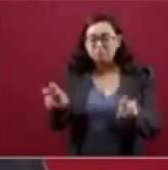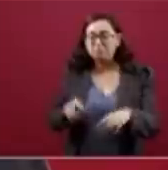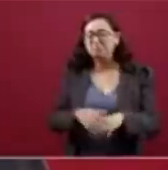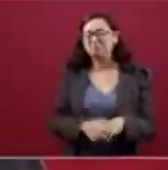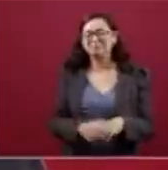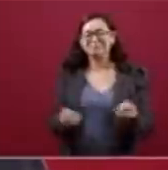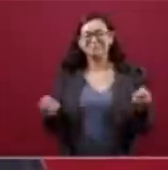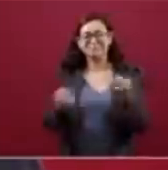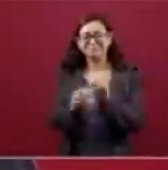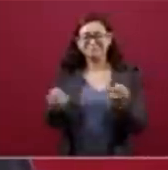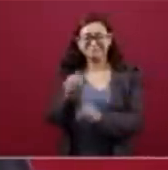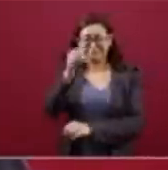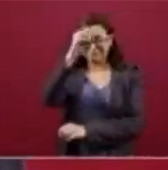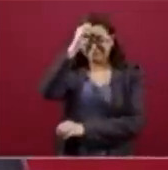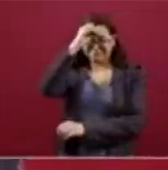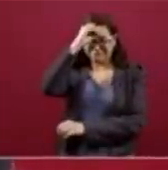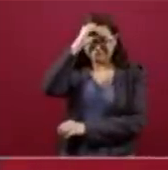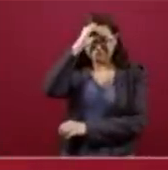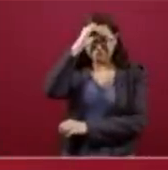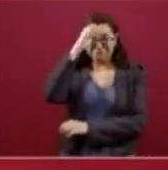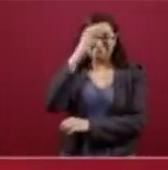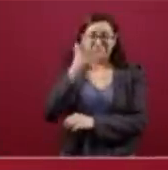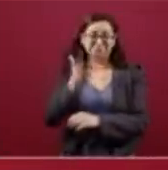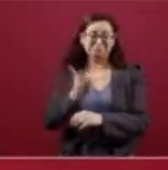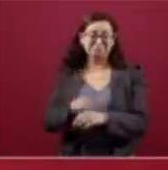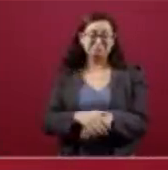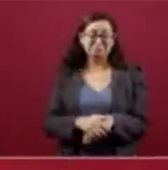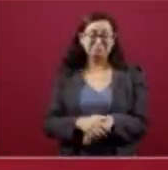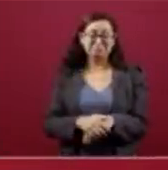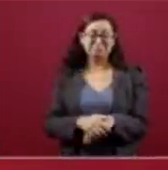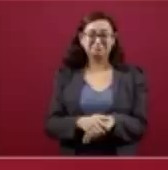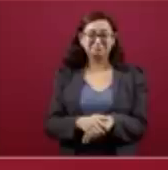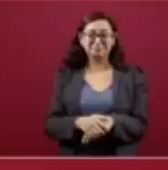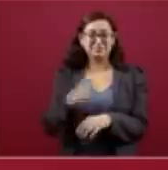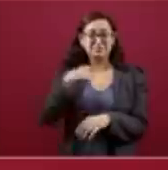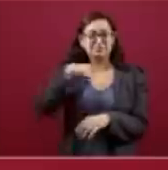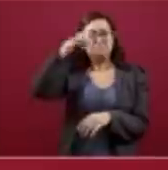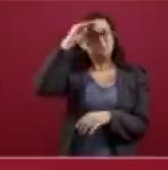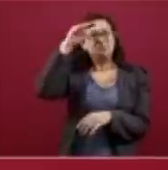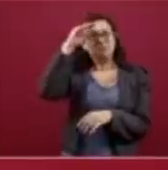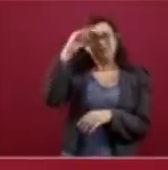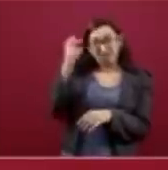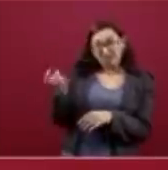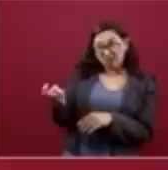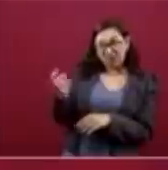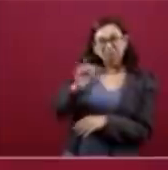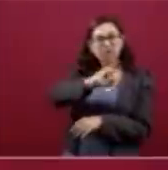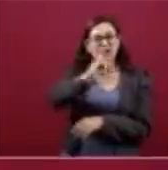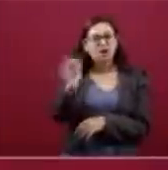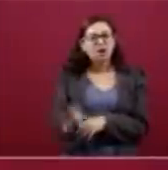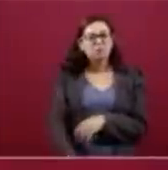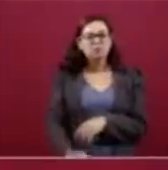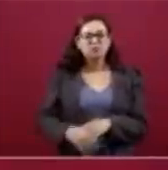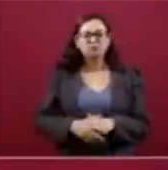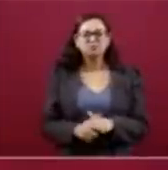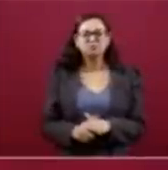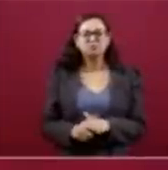No lo tengo en mi pensamiento. O sea,